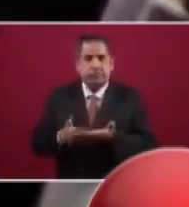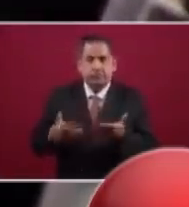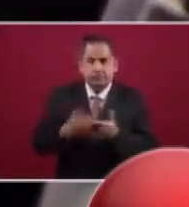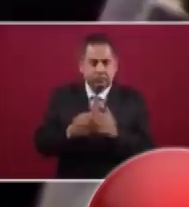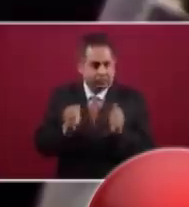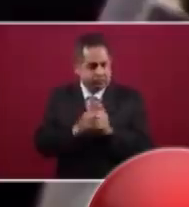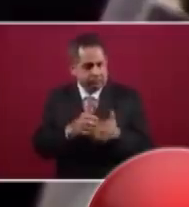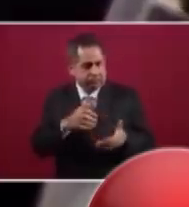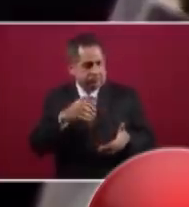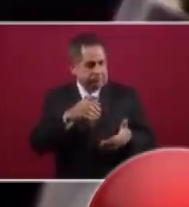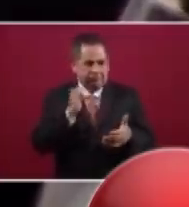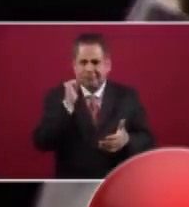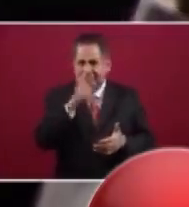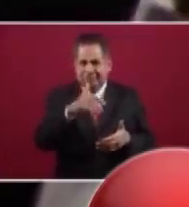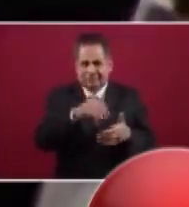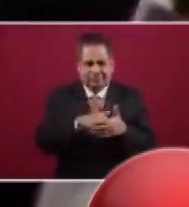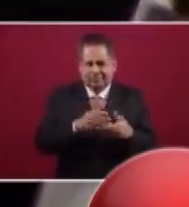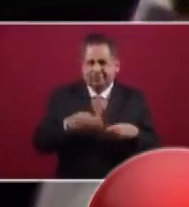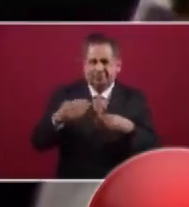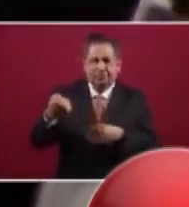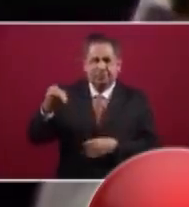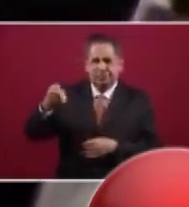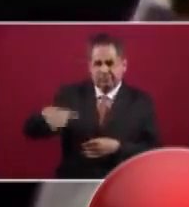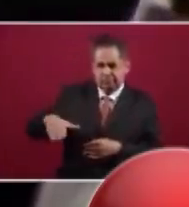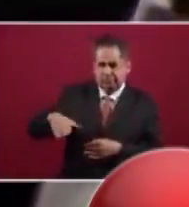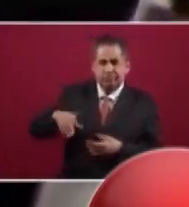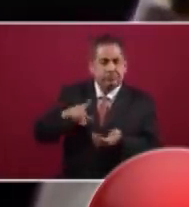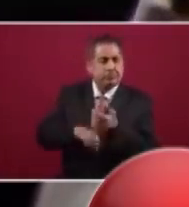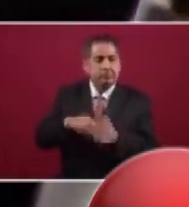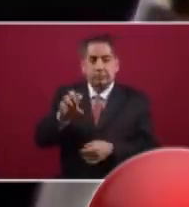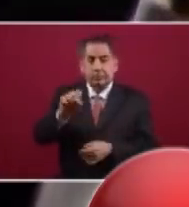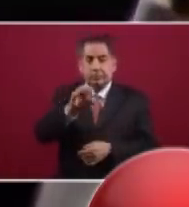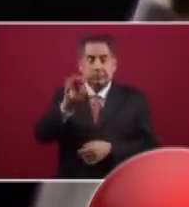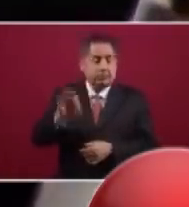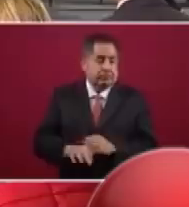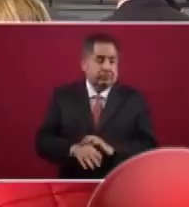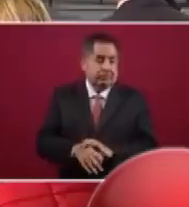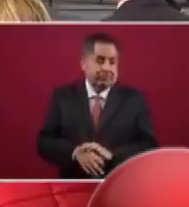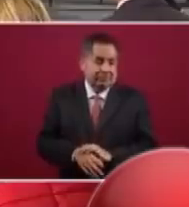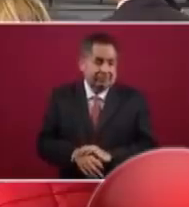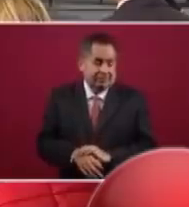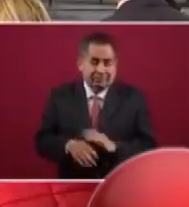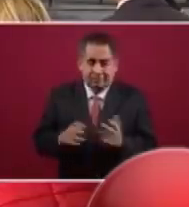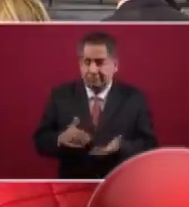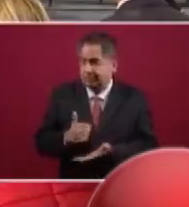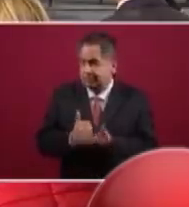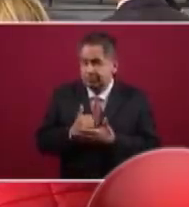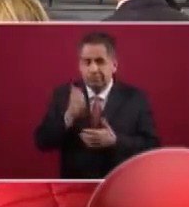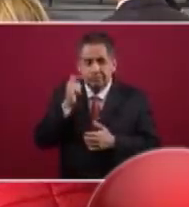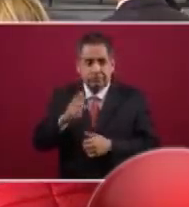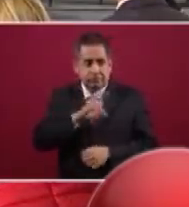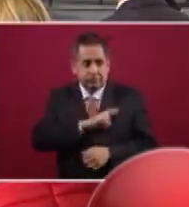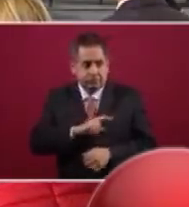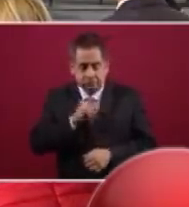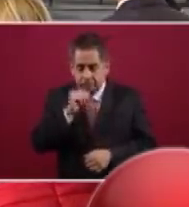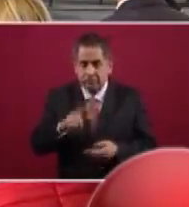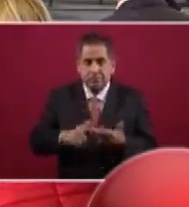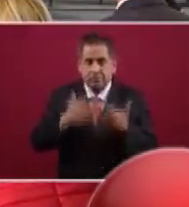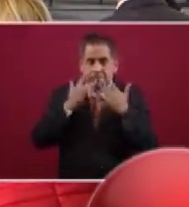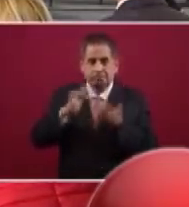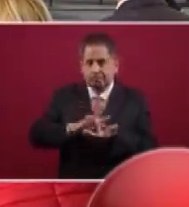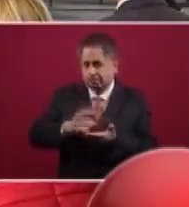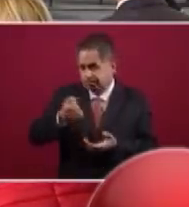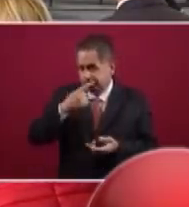bolsas, de todo reciben, pero cobran 60%. Entonces no hay una ayuda para renta, no hay